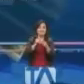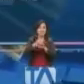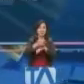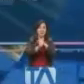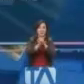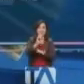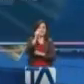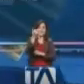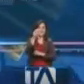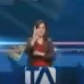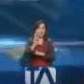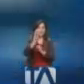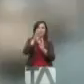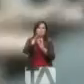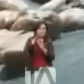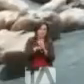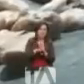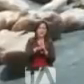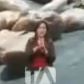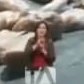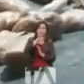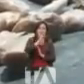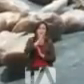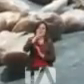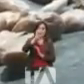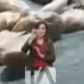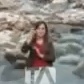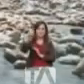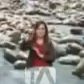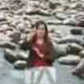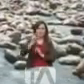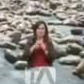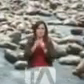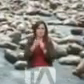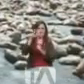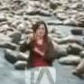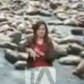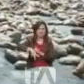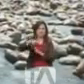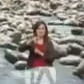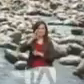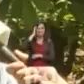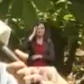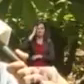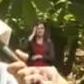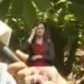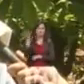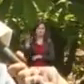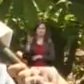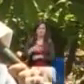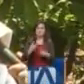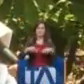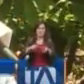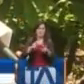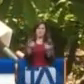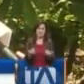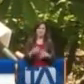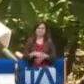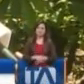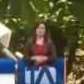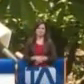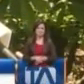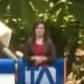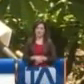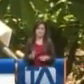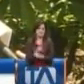ingresos descendieron a 700 millones y el primer trimestre de 2017 se alerta a un panorama preocupante. Con los precios actuales vamos a